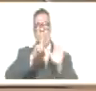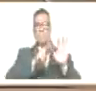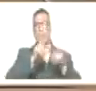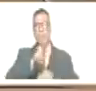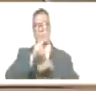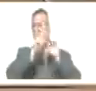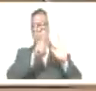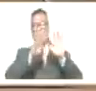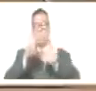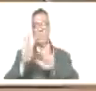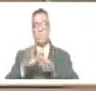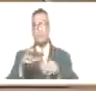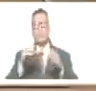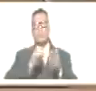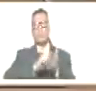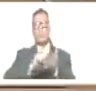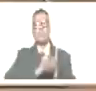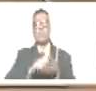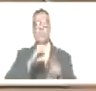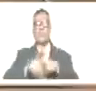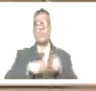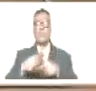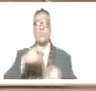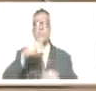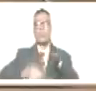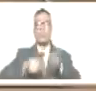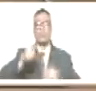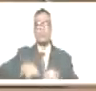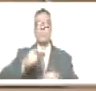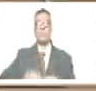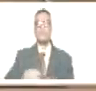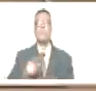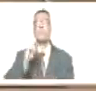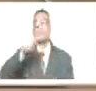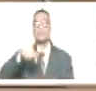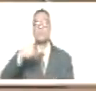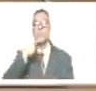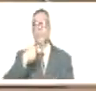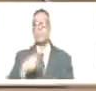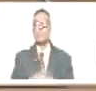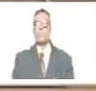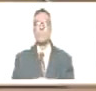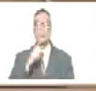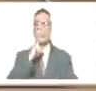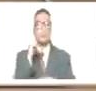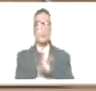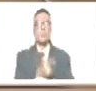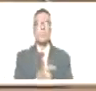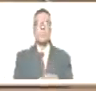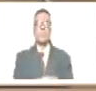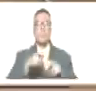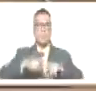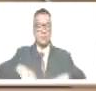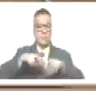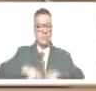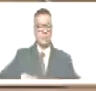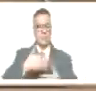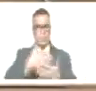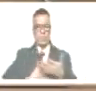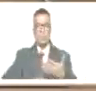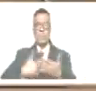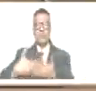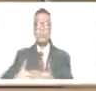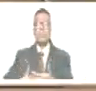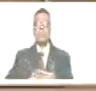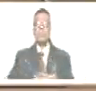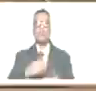Código Orgánico Procesal Penal. Asimismo, se ordenó la remisión de copias certificadas de las